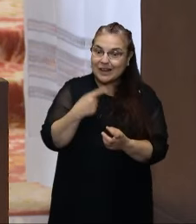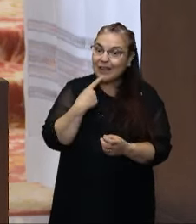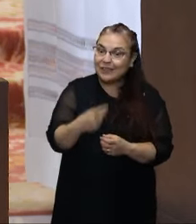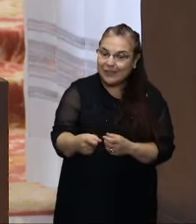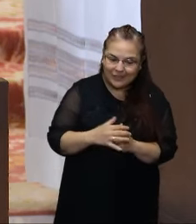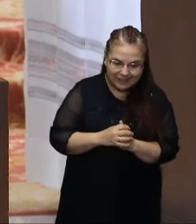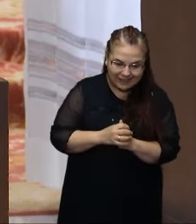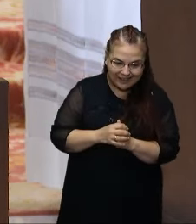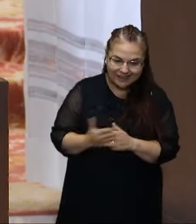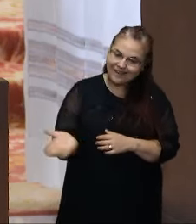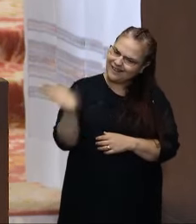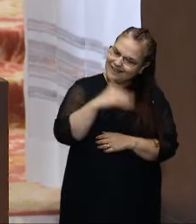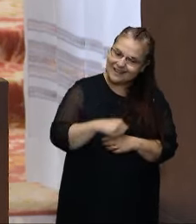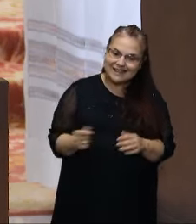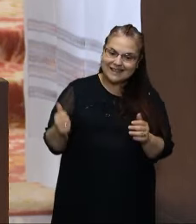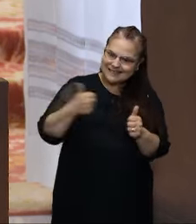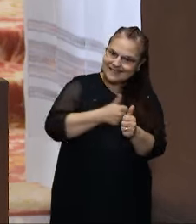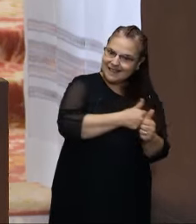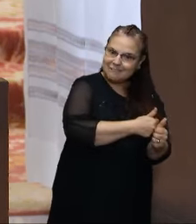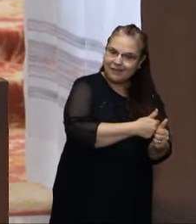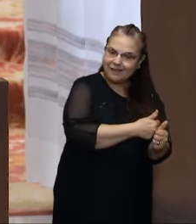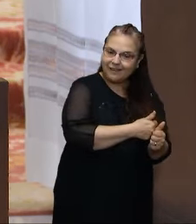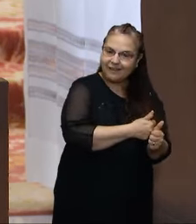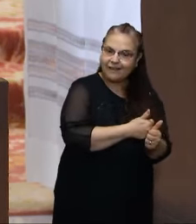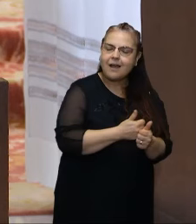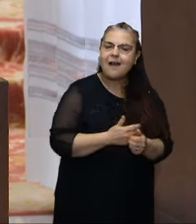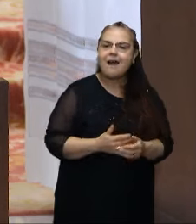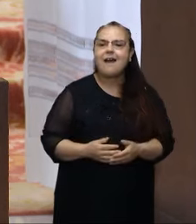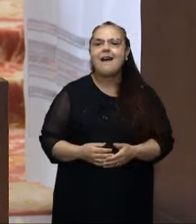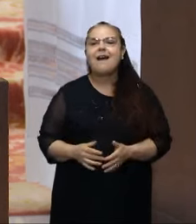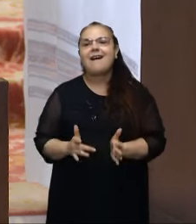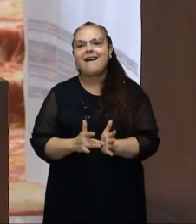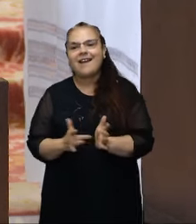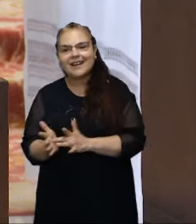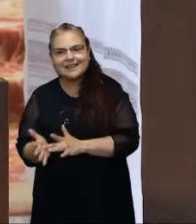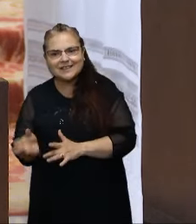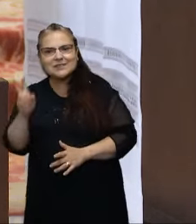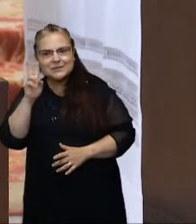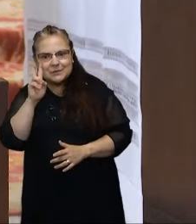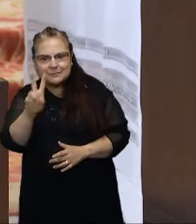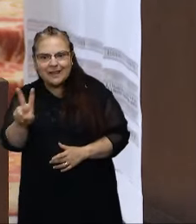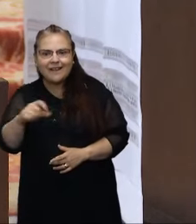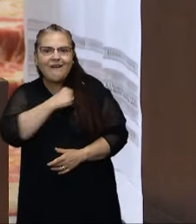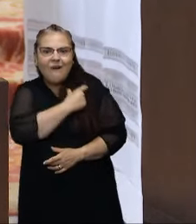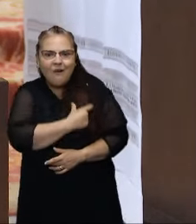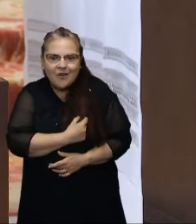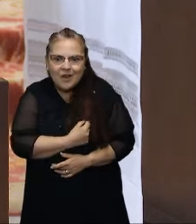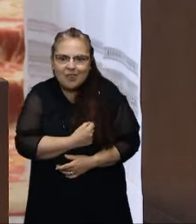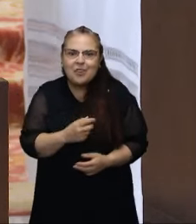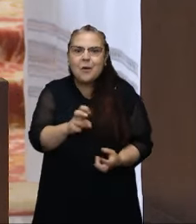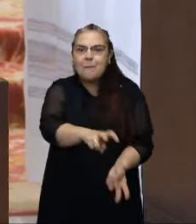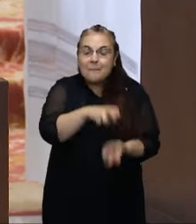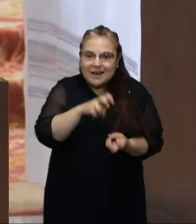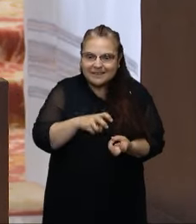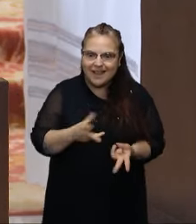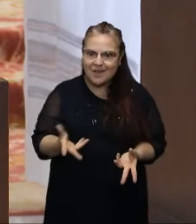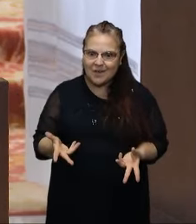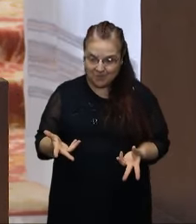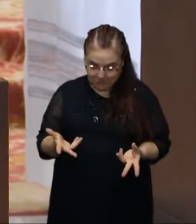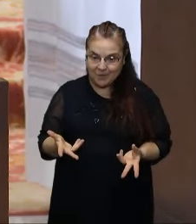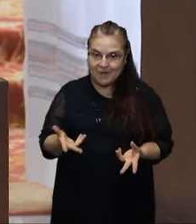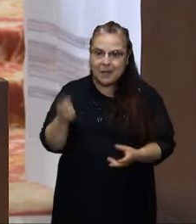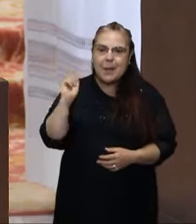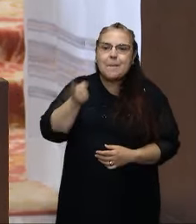Es evidente que Jesús, que ve el interior de los corazones, no estaba viendo solo lo que aquel hombre estaba